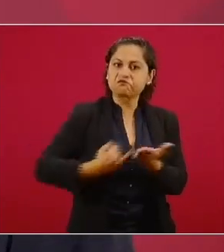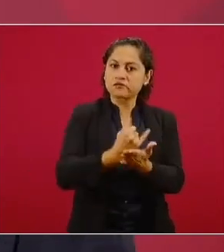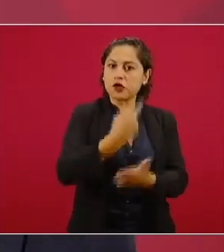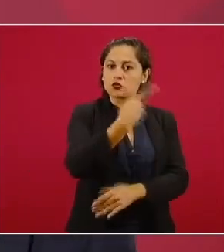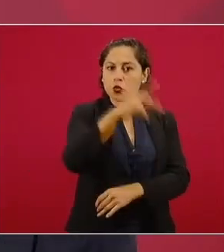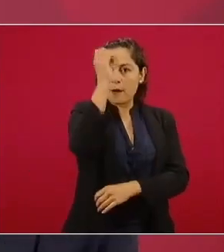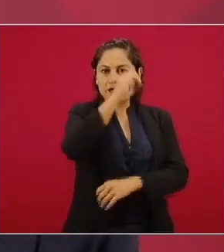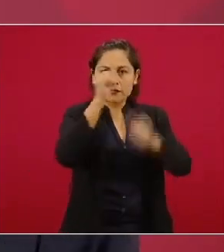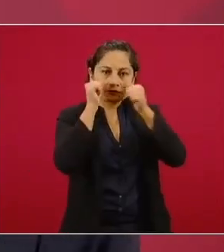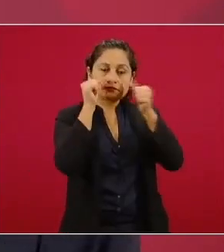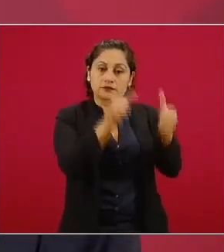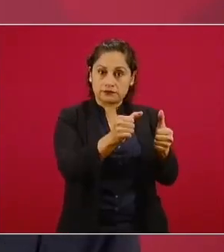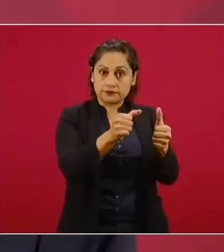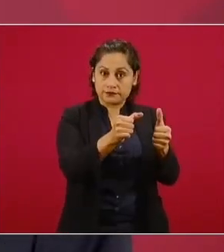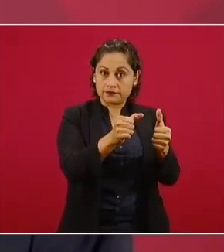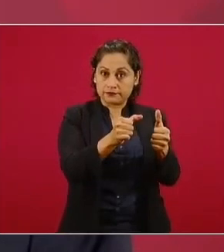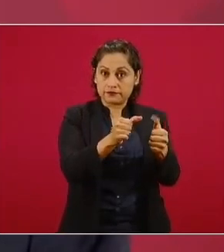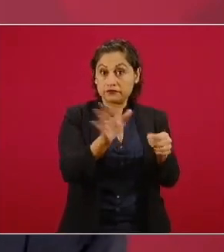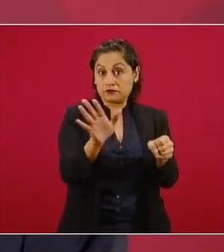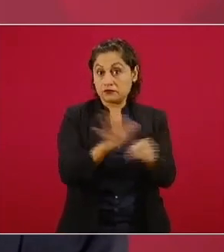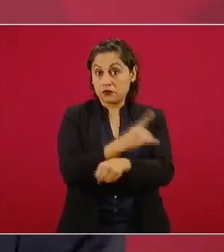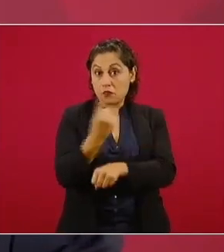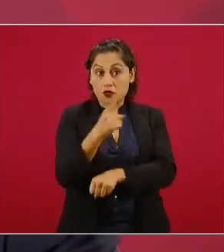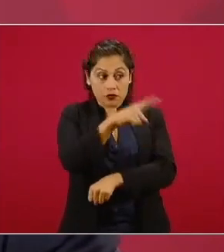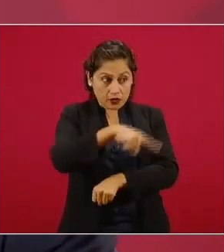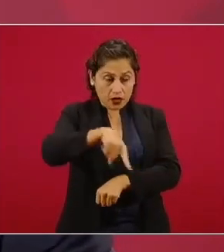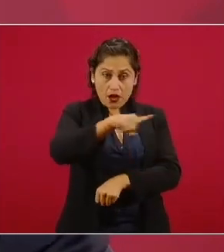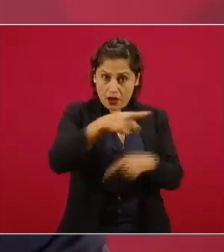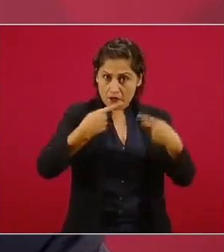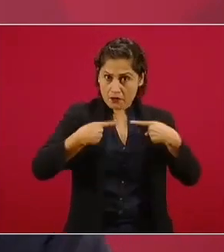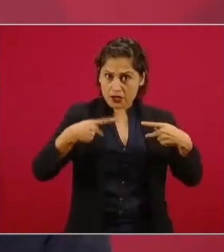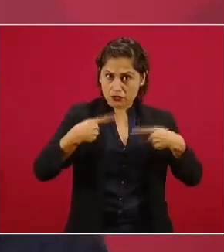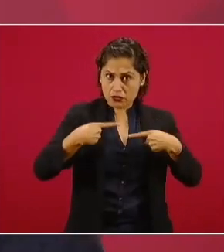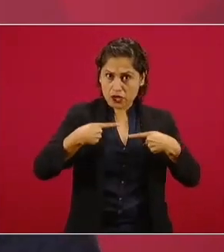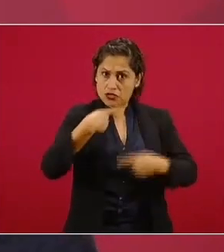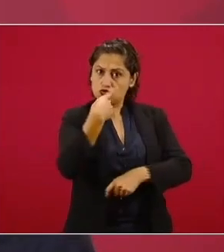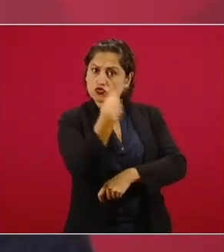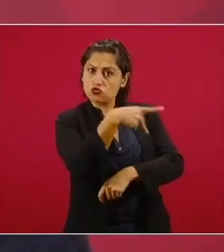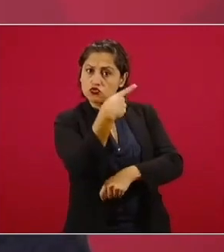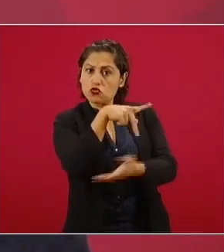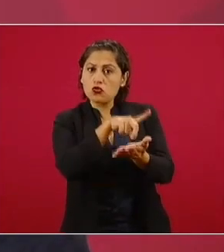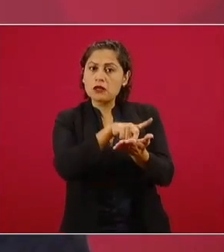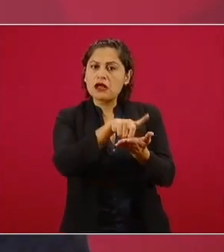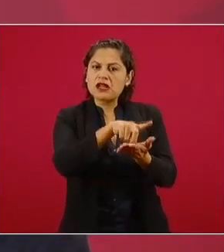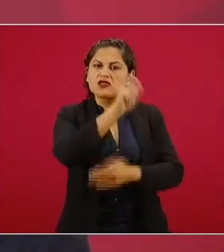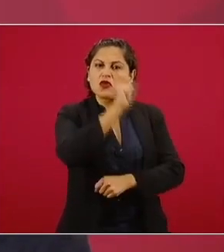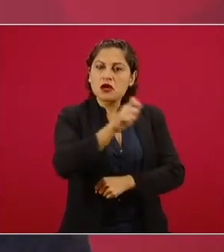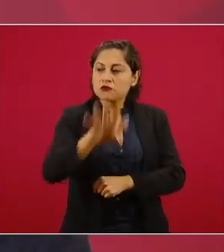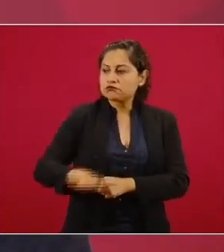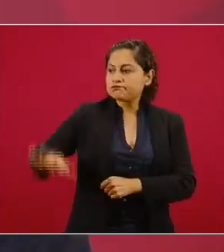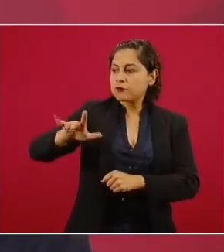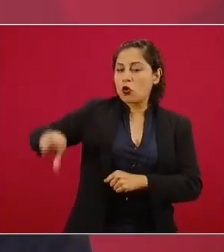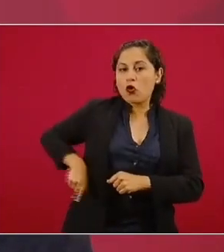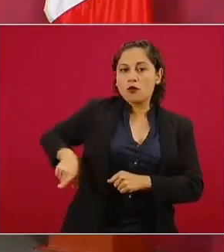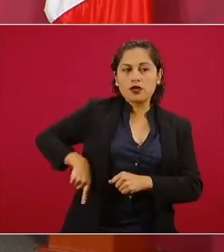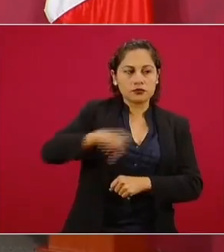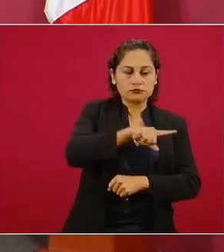momento el derecho de cambiar la forma de su gobierno.